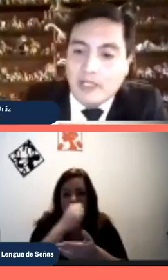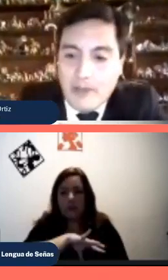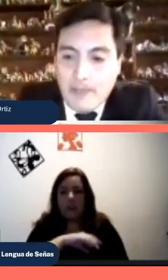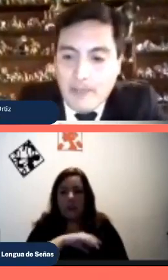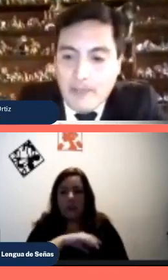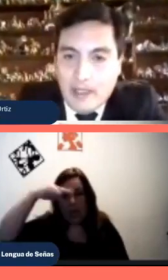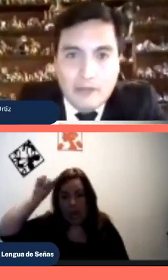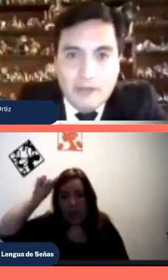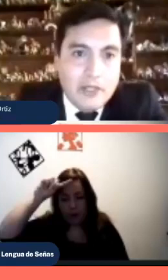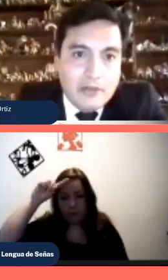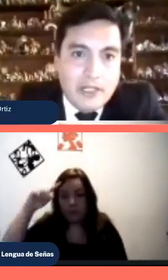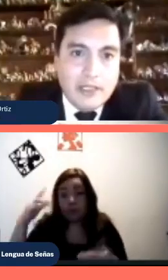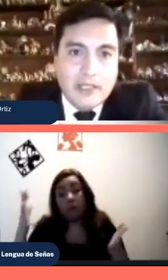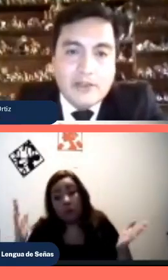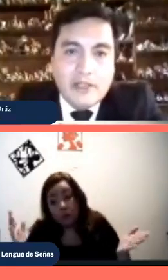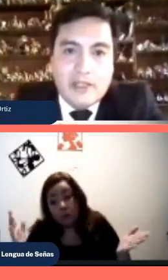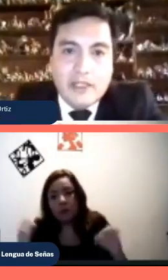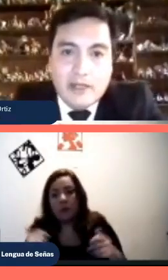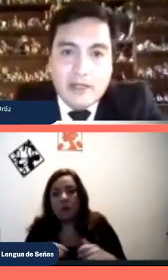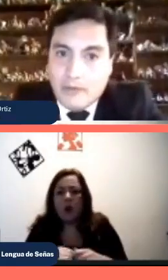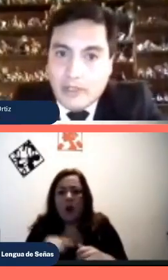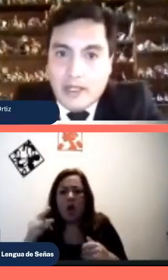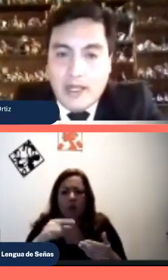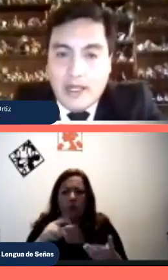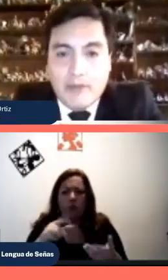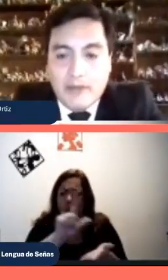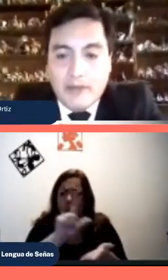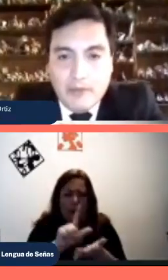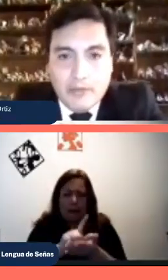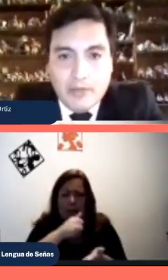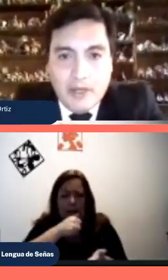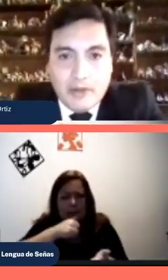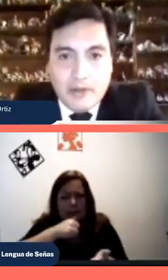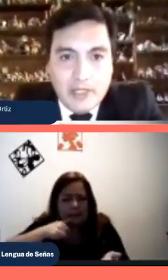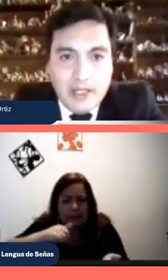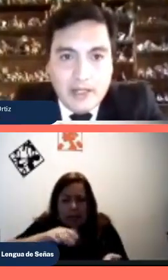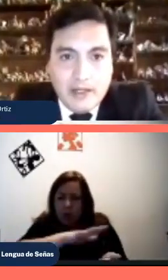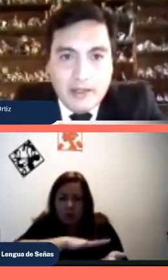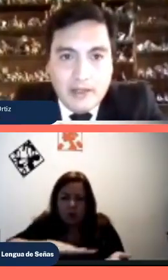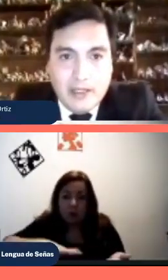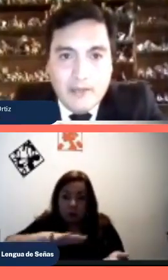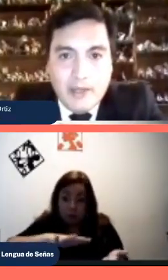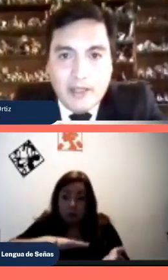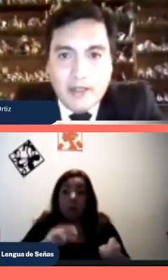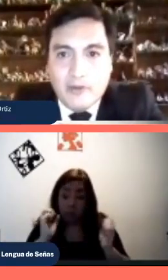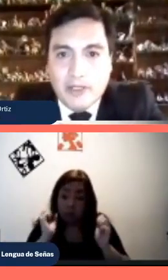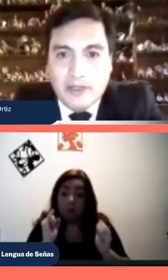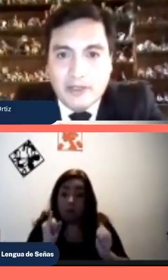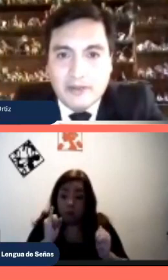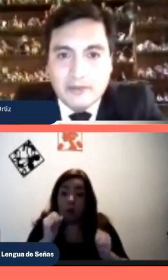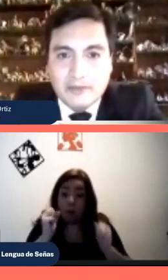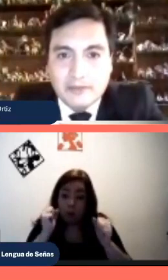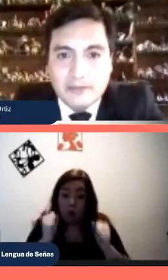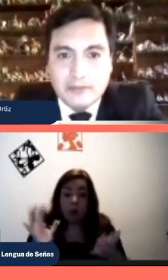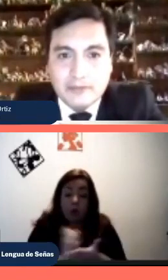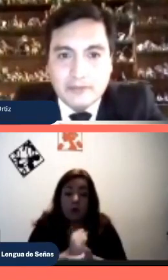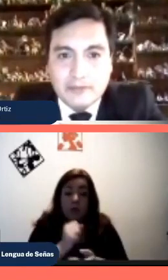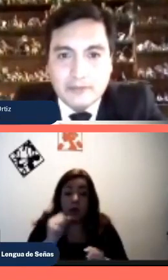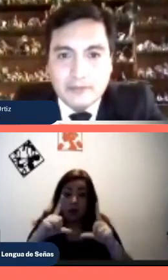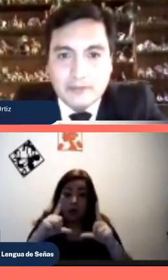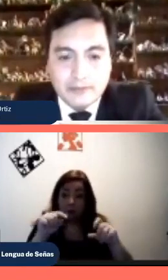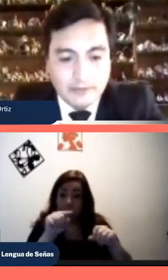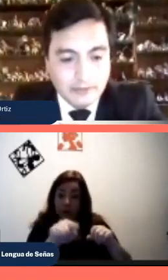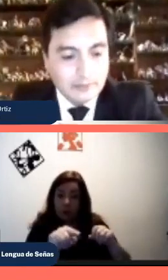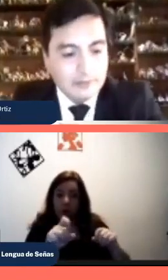tanto, en una zona tan desértica como es Calama, podríamos encontrar imágenes como esta.